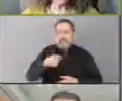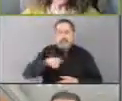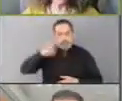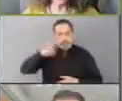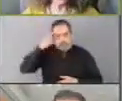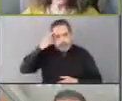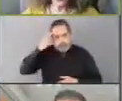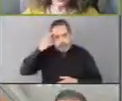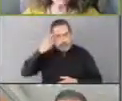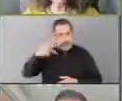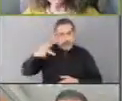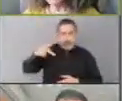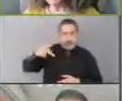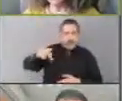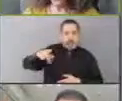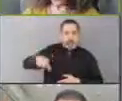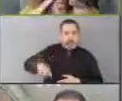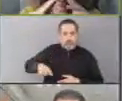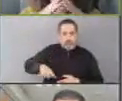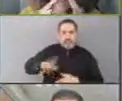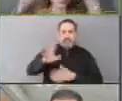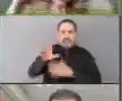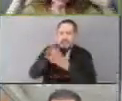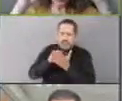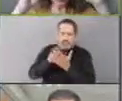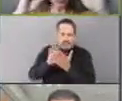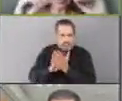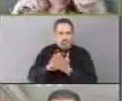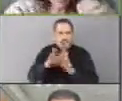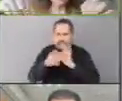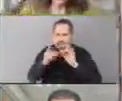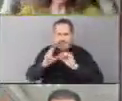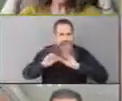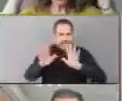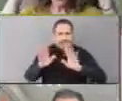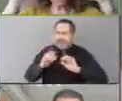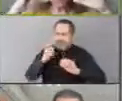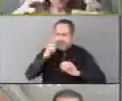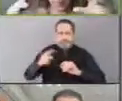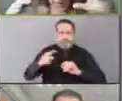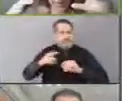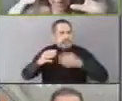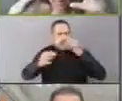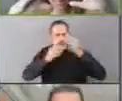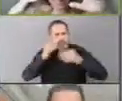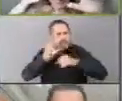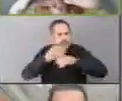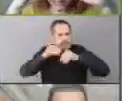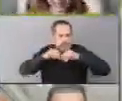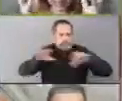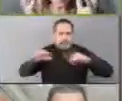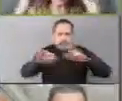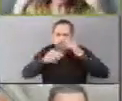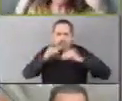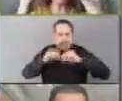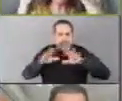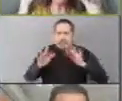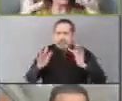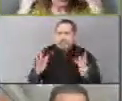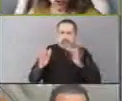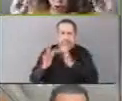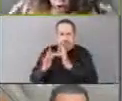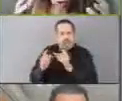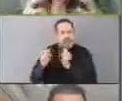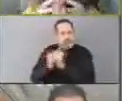propio gobierno ha establecido canales de comunicación que tienen que ser